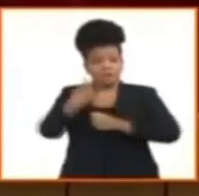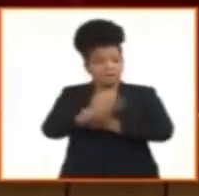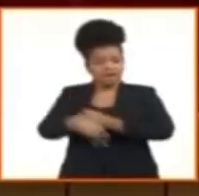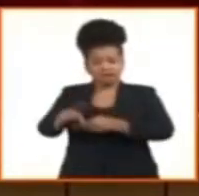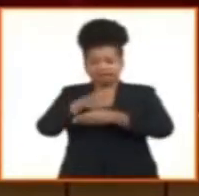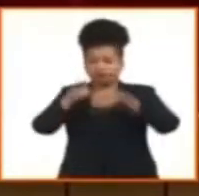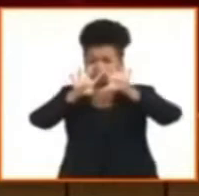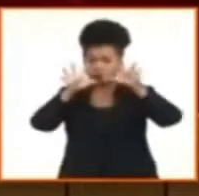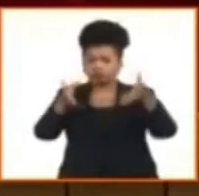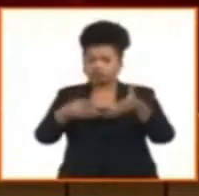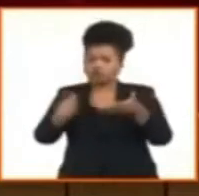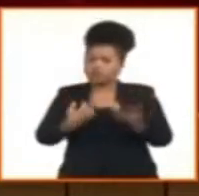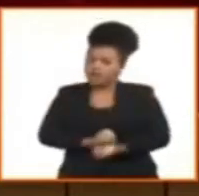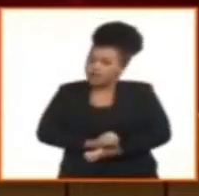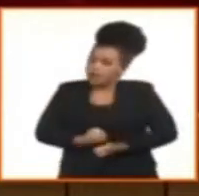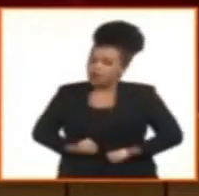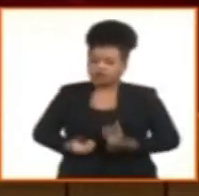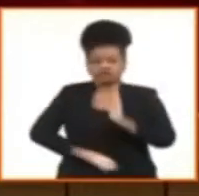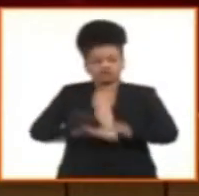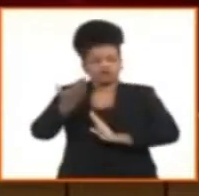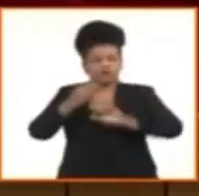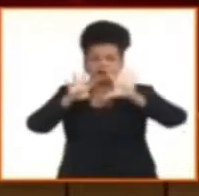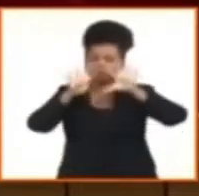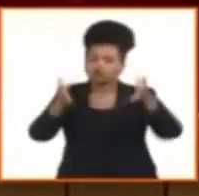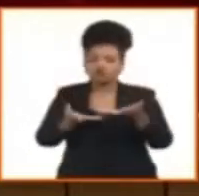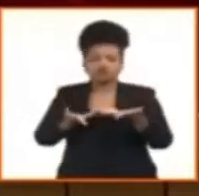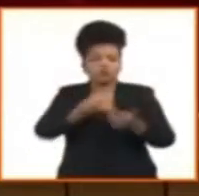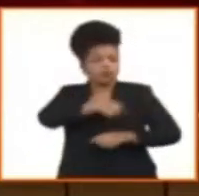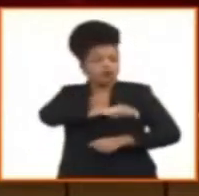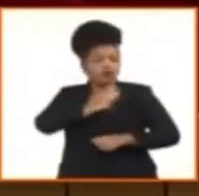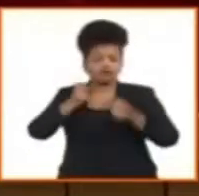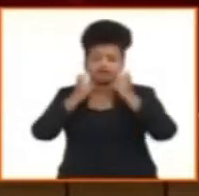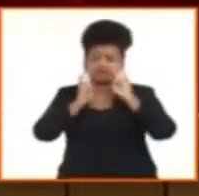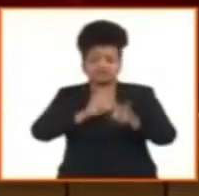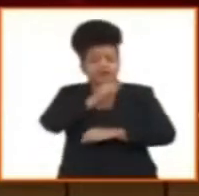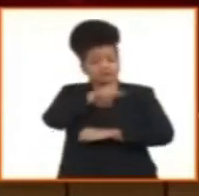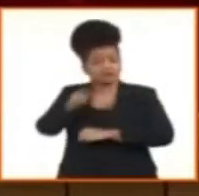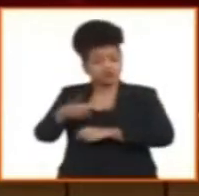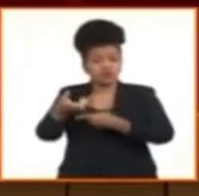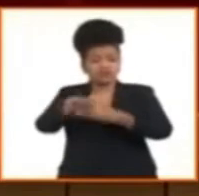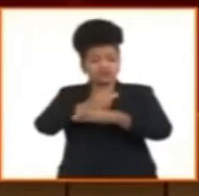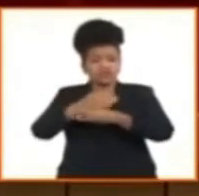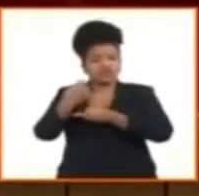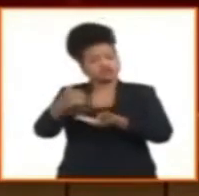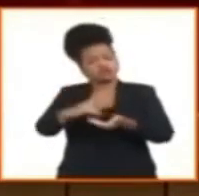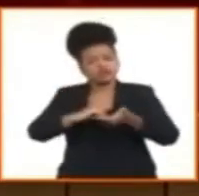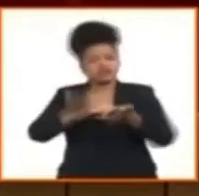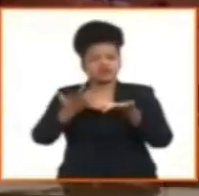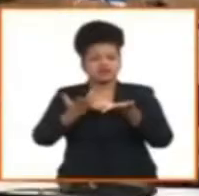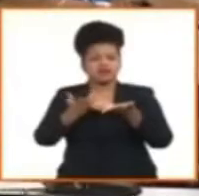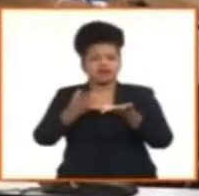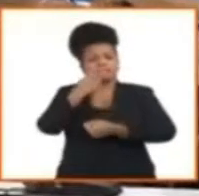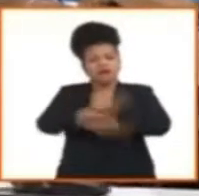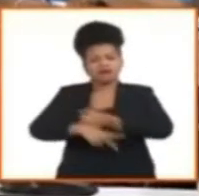esfuerzos en salvar a la humanidad, en salvar las vidas humanas, en ser solidario con más de 10 países o